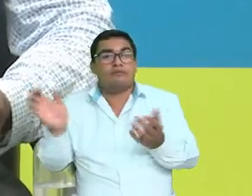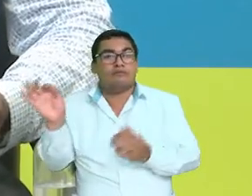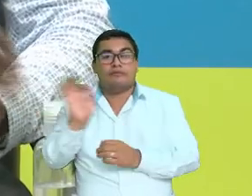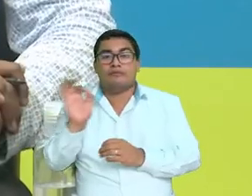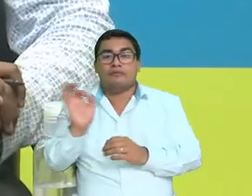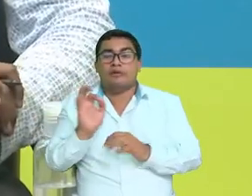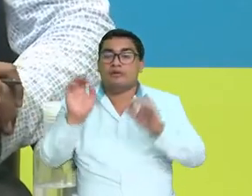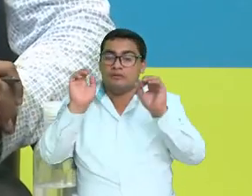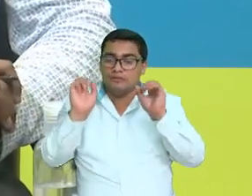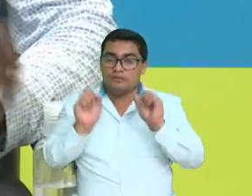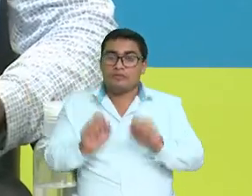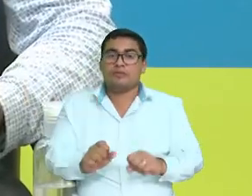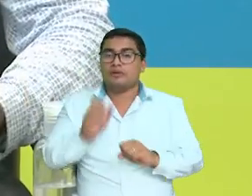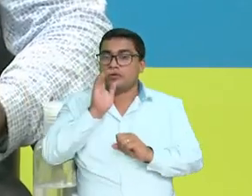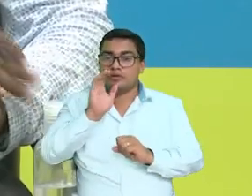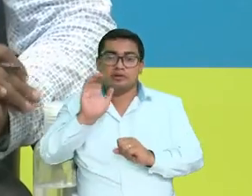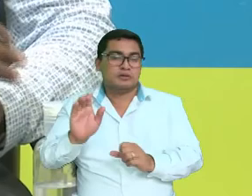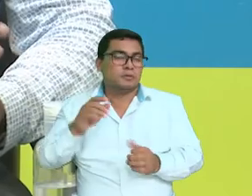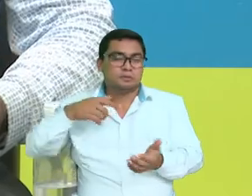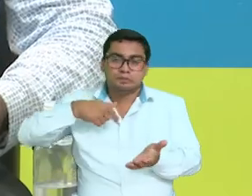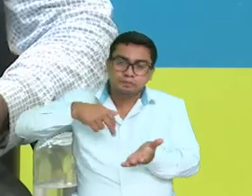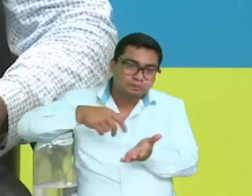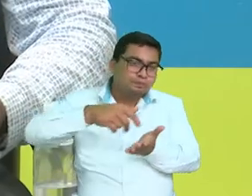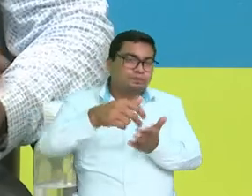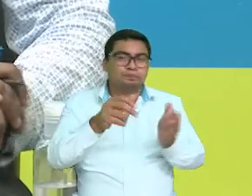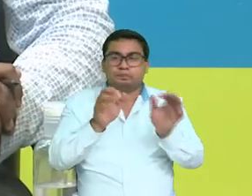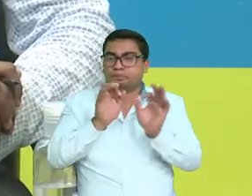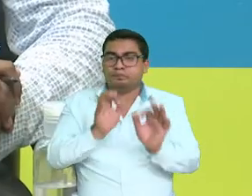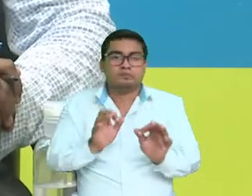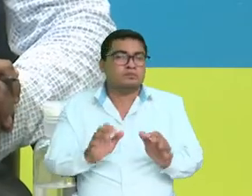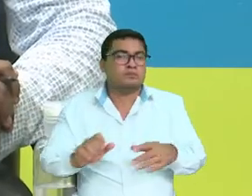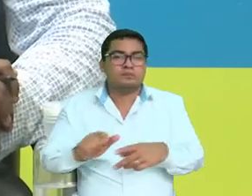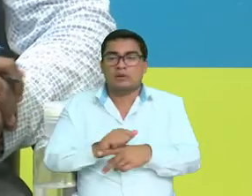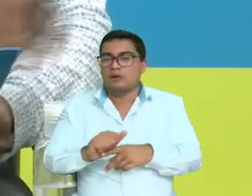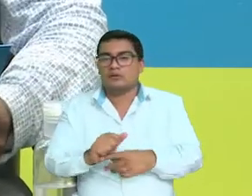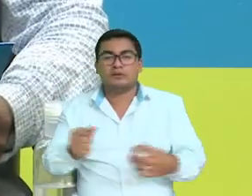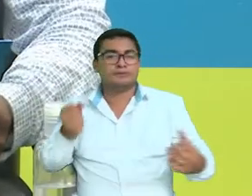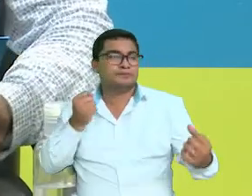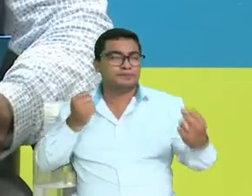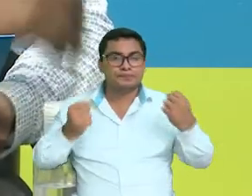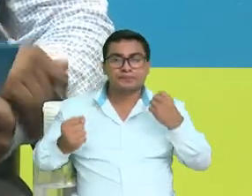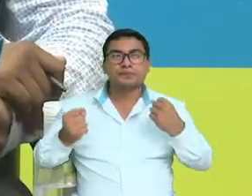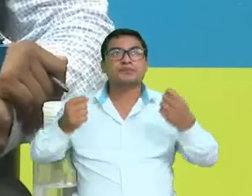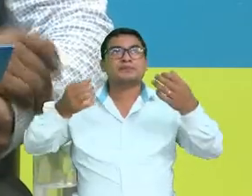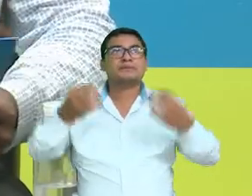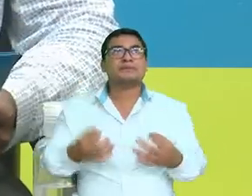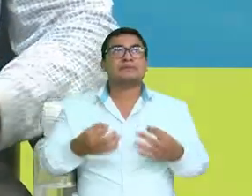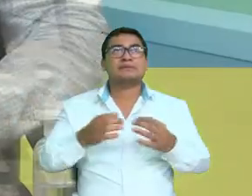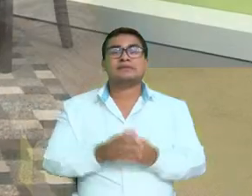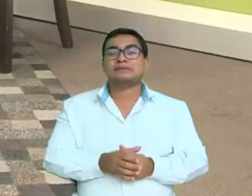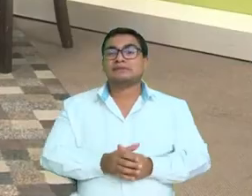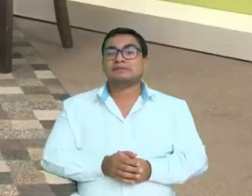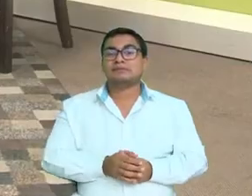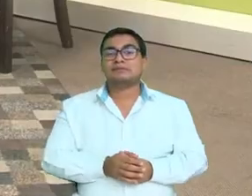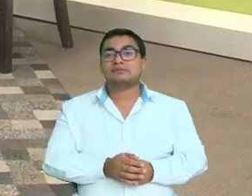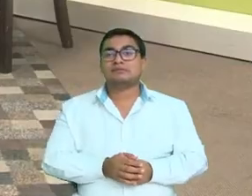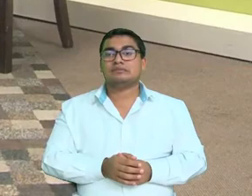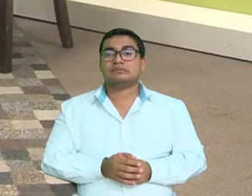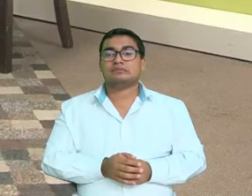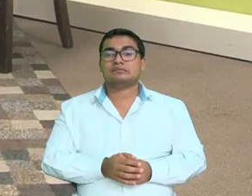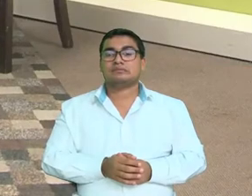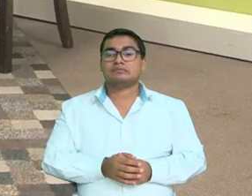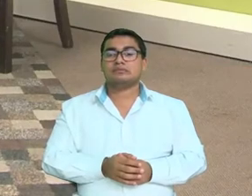un método para que el niño pueda caminar más, pueda hacer ejercicio. Así es, ¿verdad? Así es. Pues como te